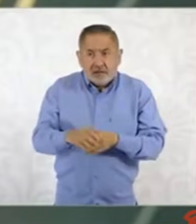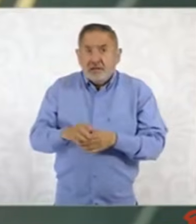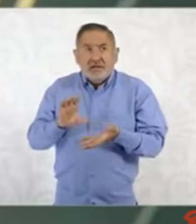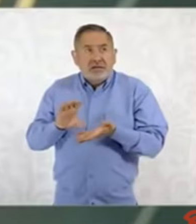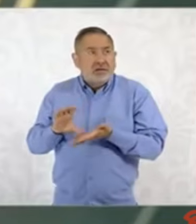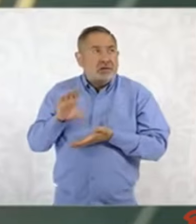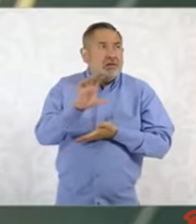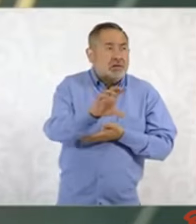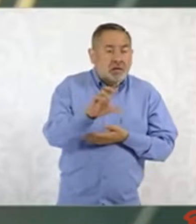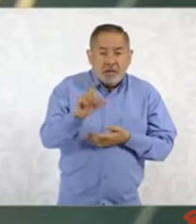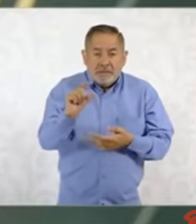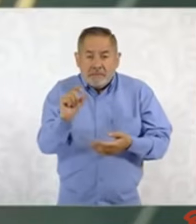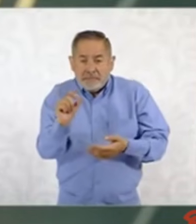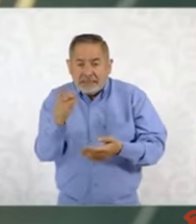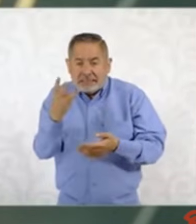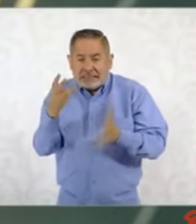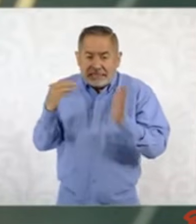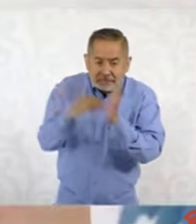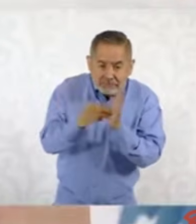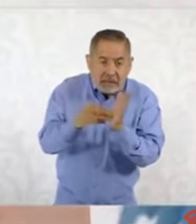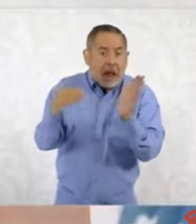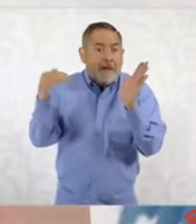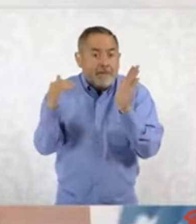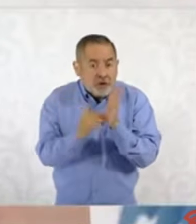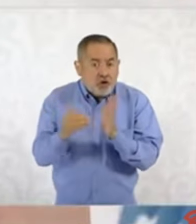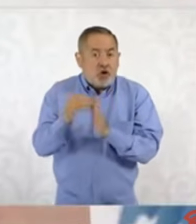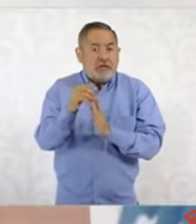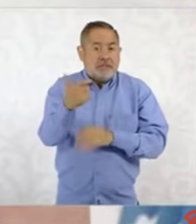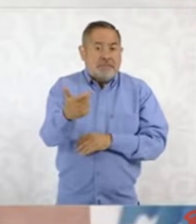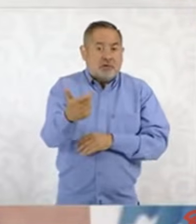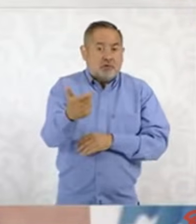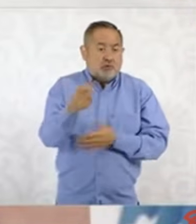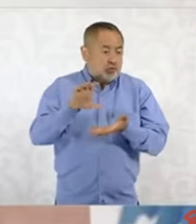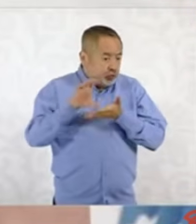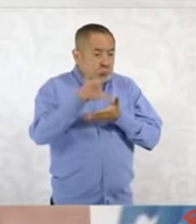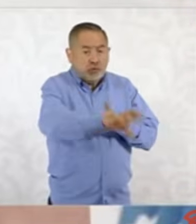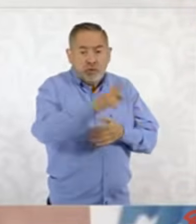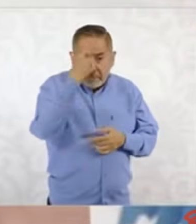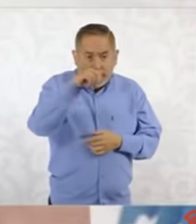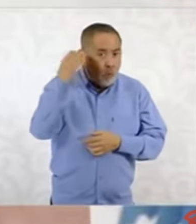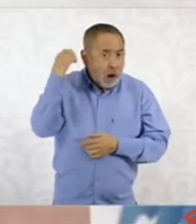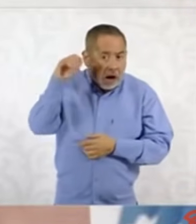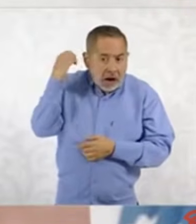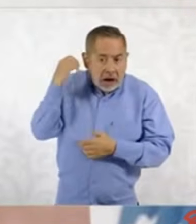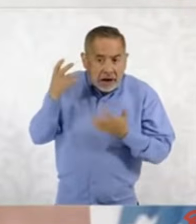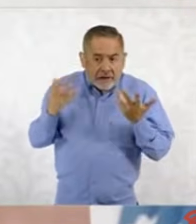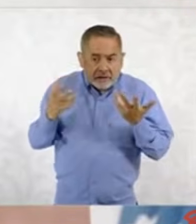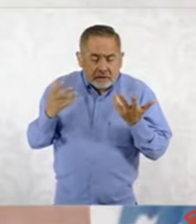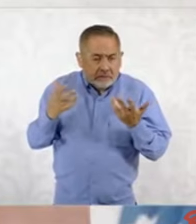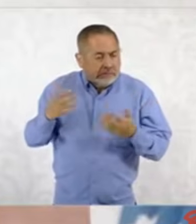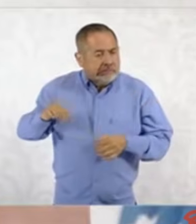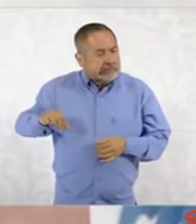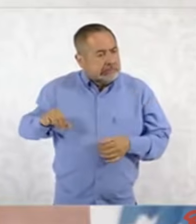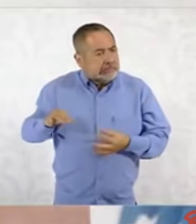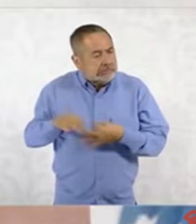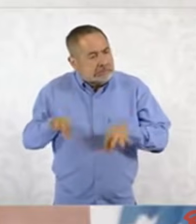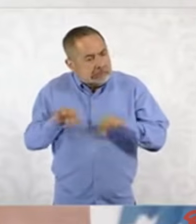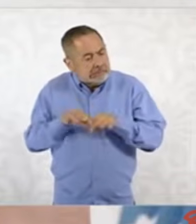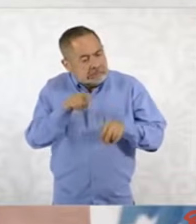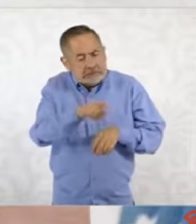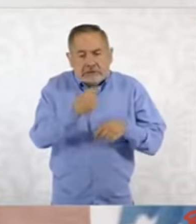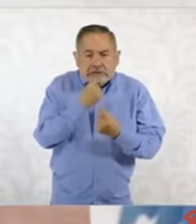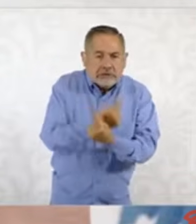de 23,000 millones de pesos para Oaxaca, porque nos interesan los niños,